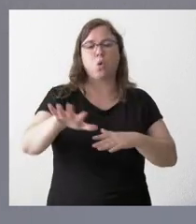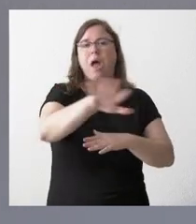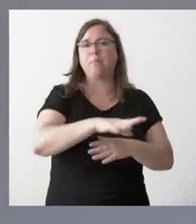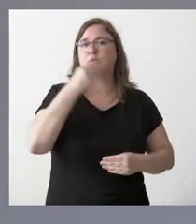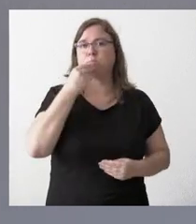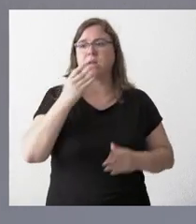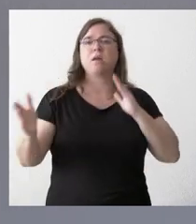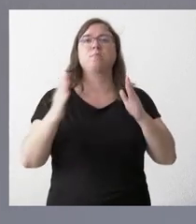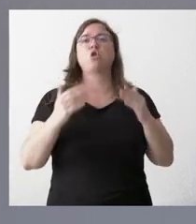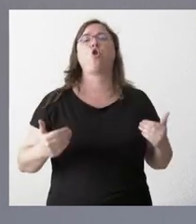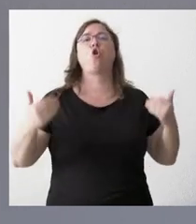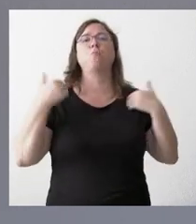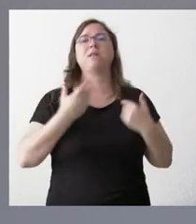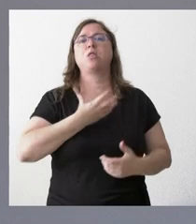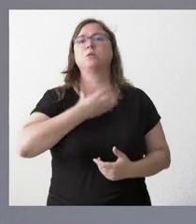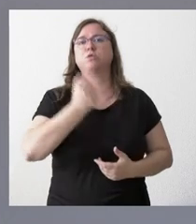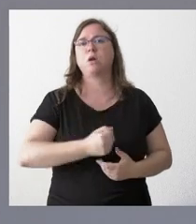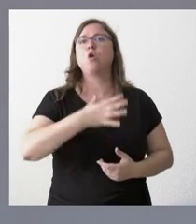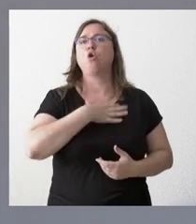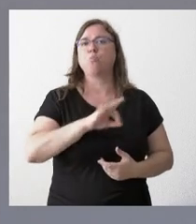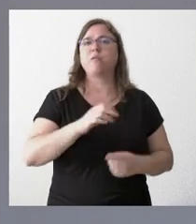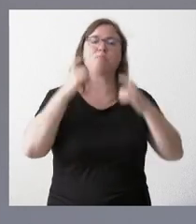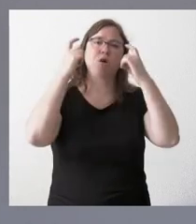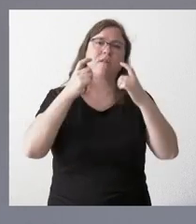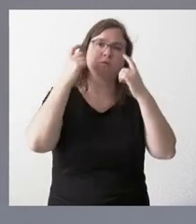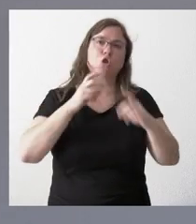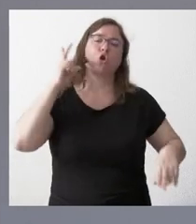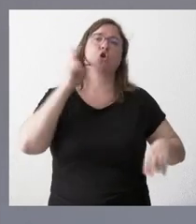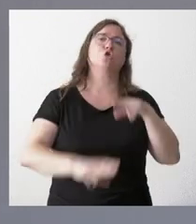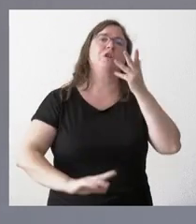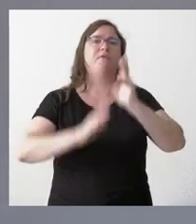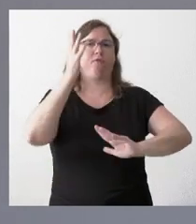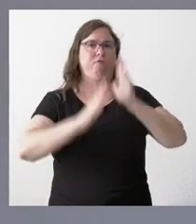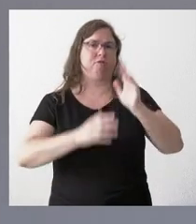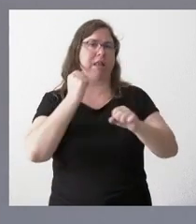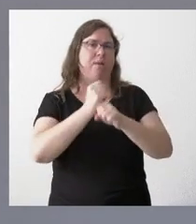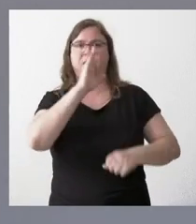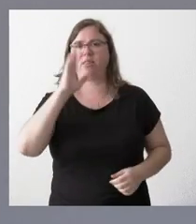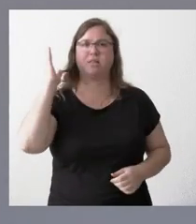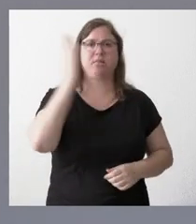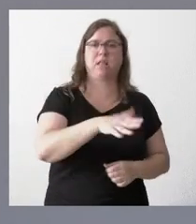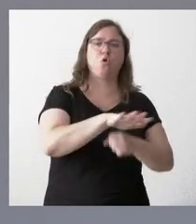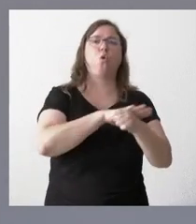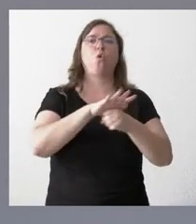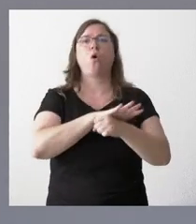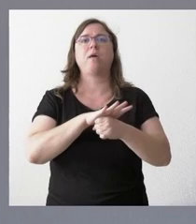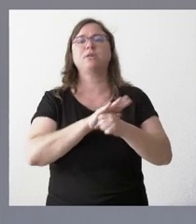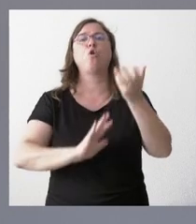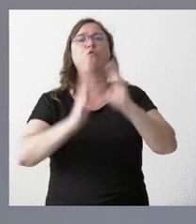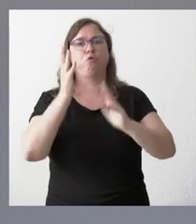periodo en las competencias de ámbito municipal, pues podemos dedicar esos esfuerzos de la lucha contra incendios a actuar directamente en el ámbito